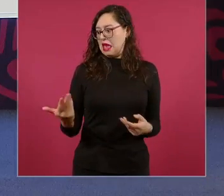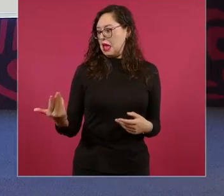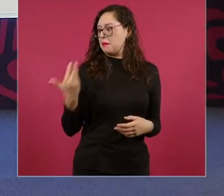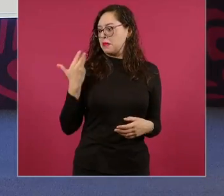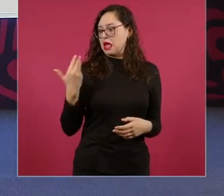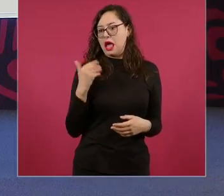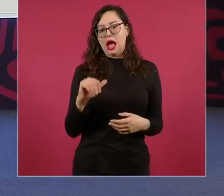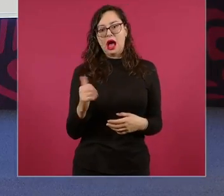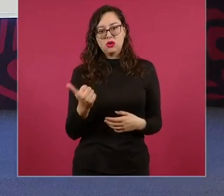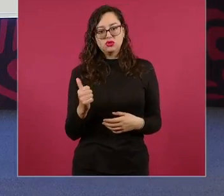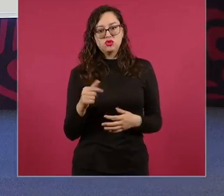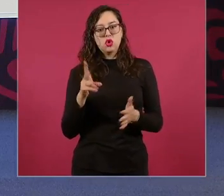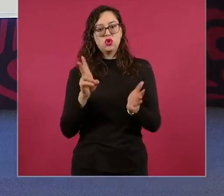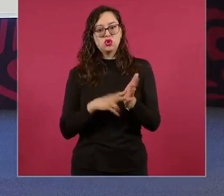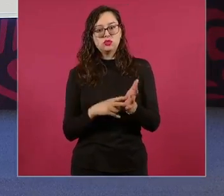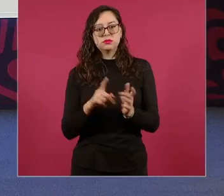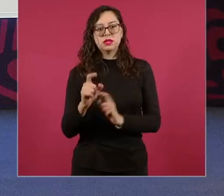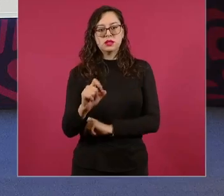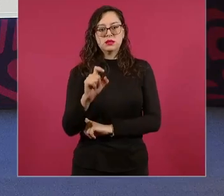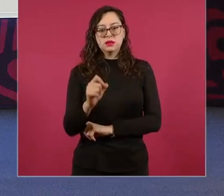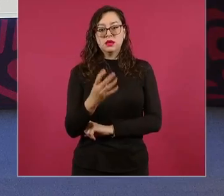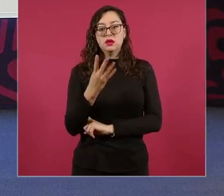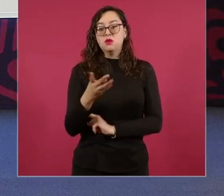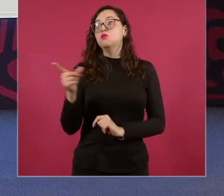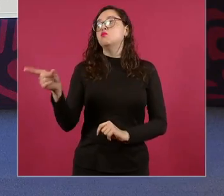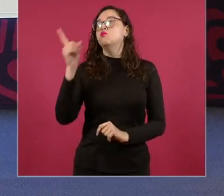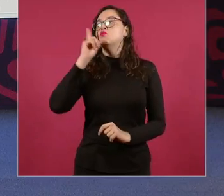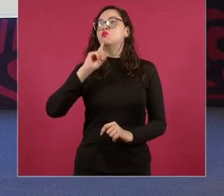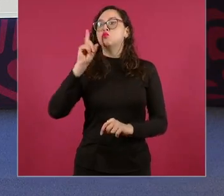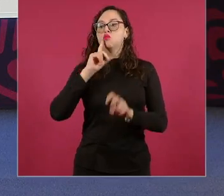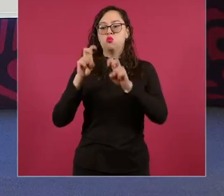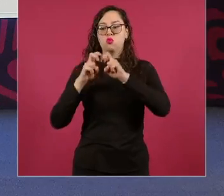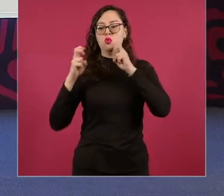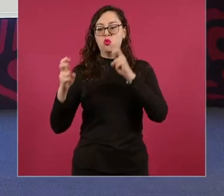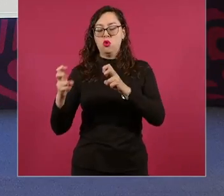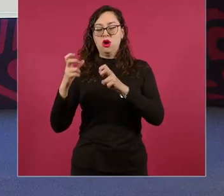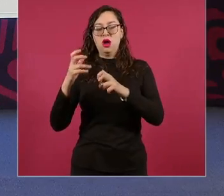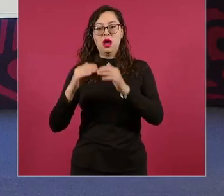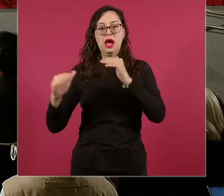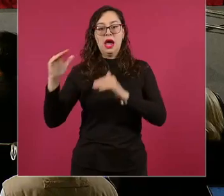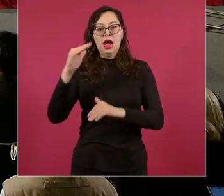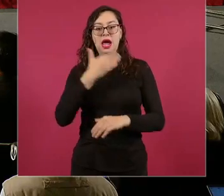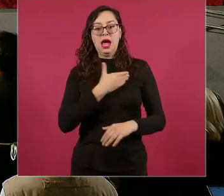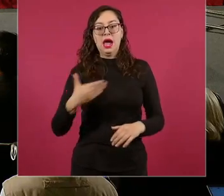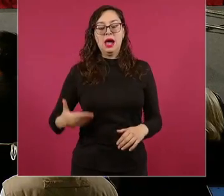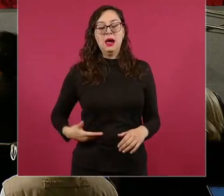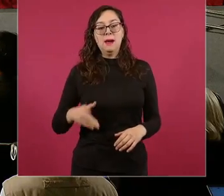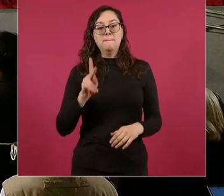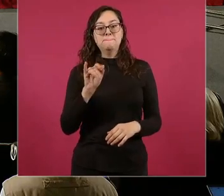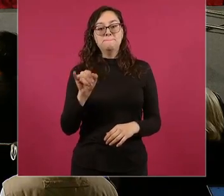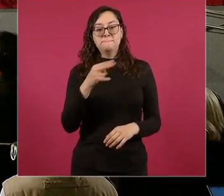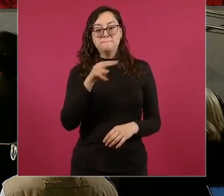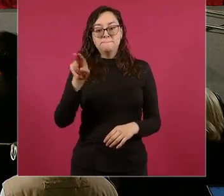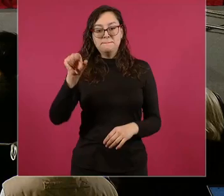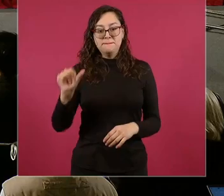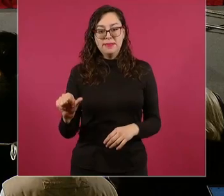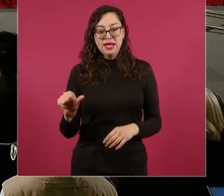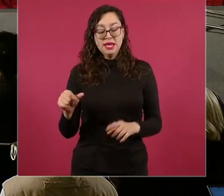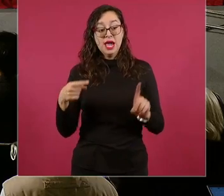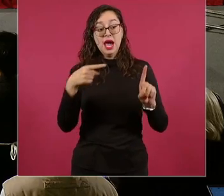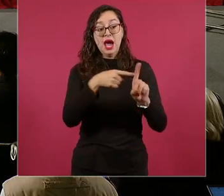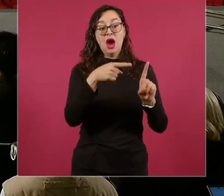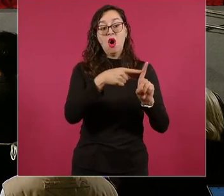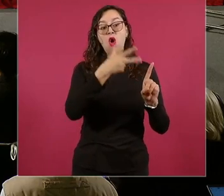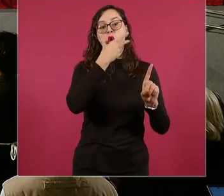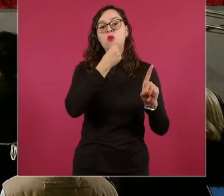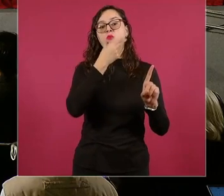de este año, donde la ministra Piña admite un recurso presentado por el dirigente del PAN,